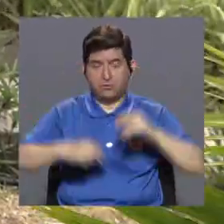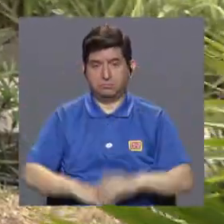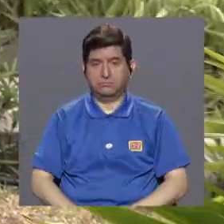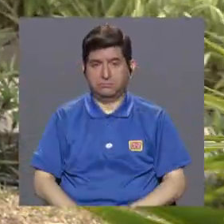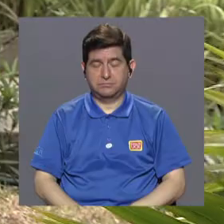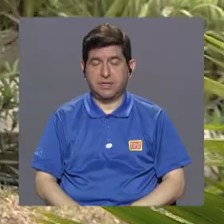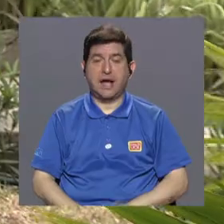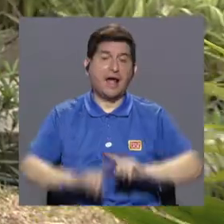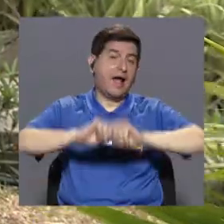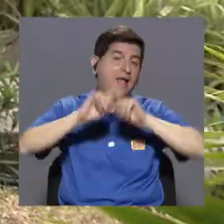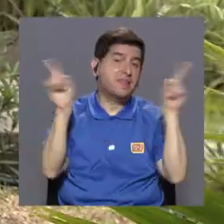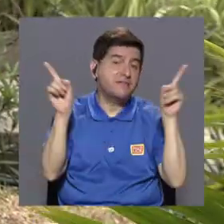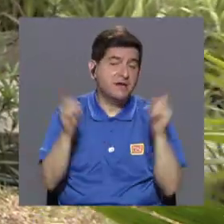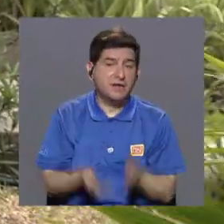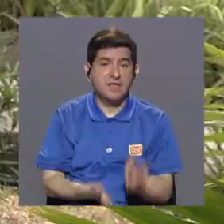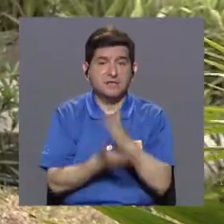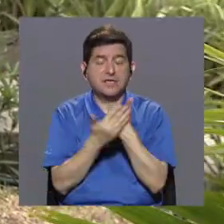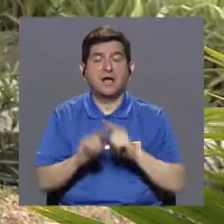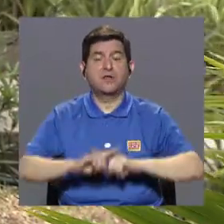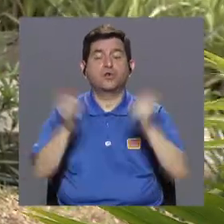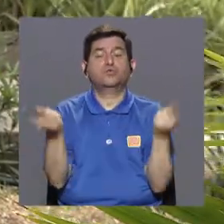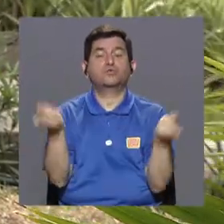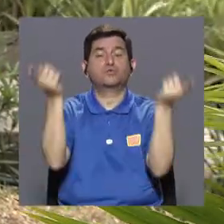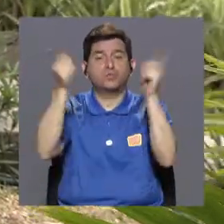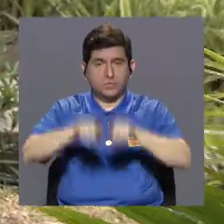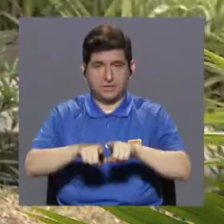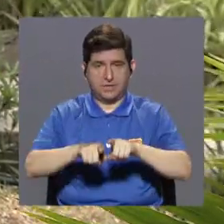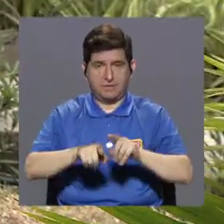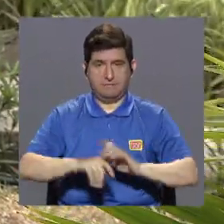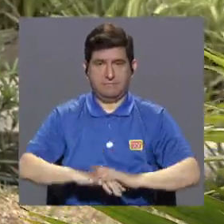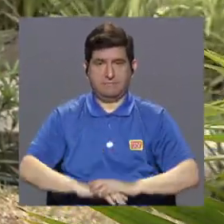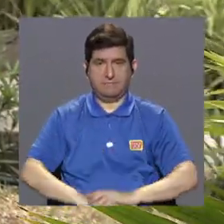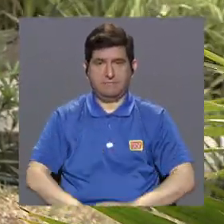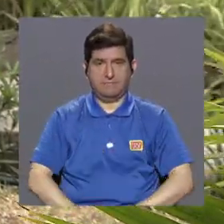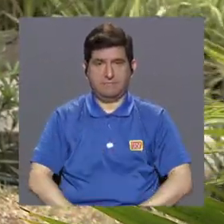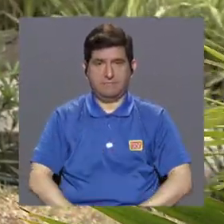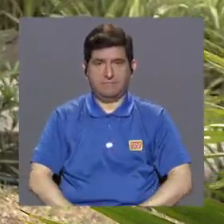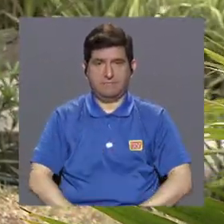¿verdad?, excepto que se presente algo diferente, ¿verdad?